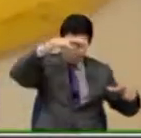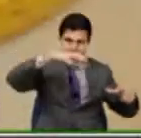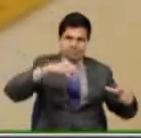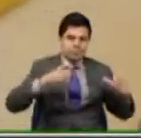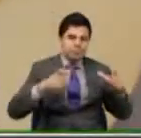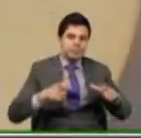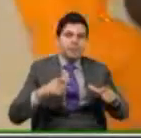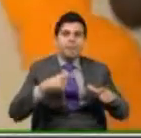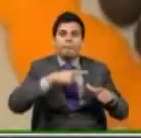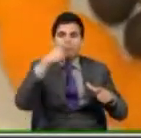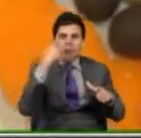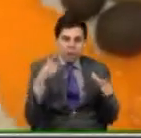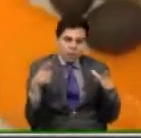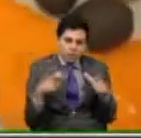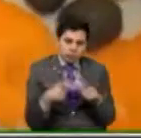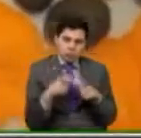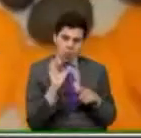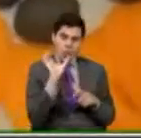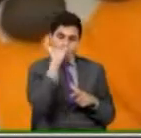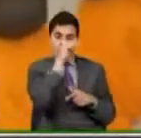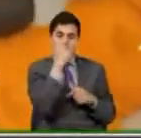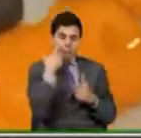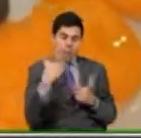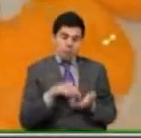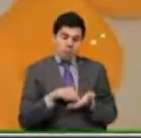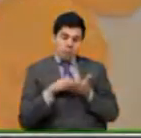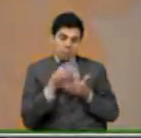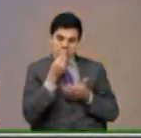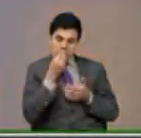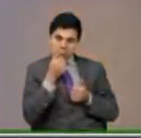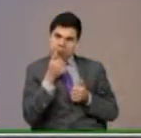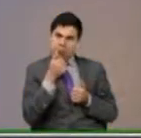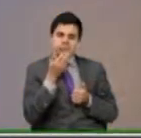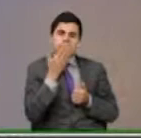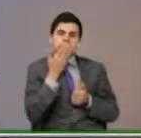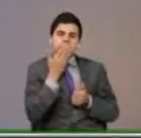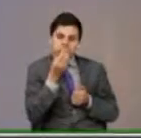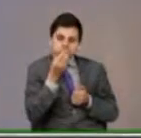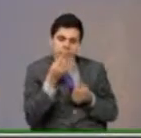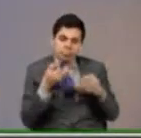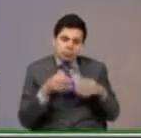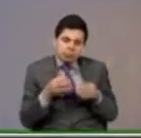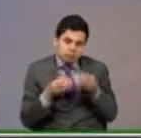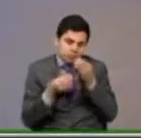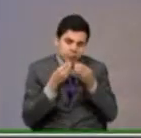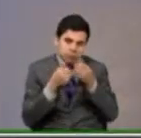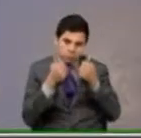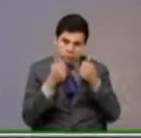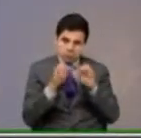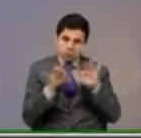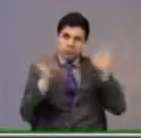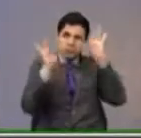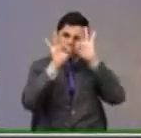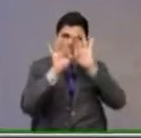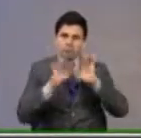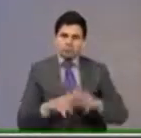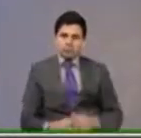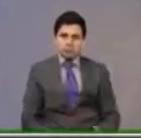blancos y más pequeños crean una ilusión visual que hace que tomemos porciones más pequeñas.